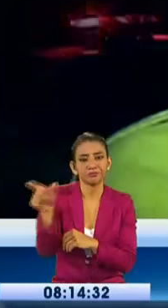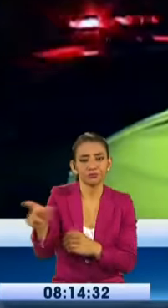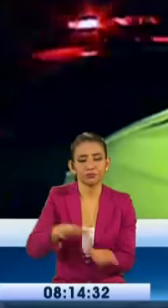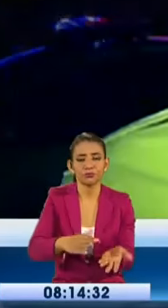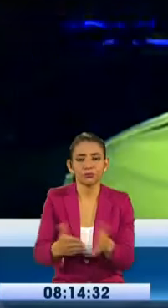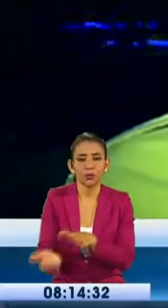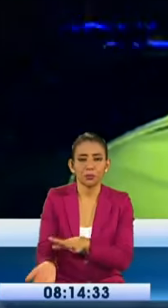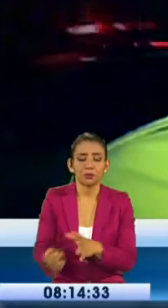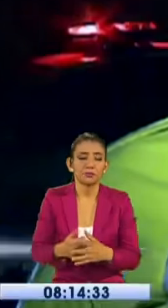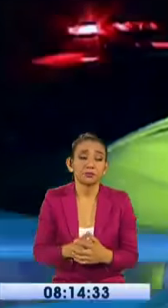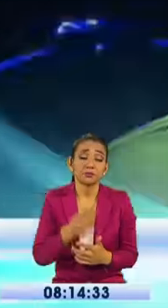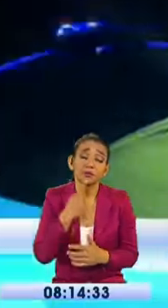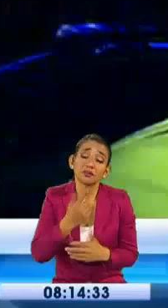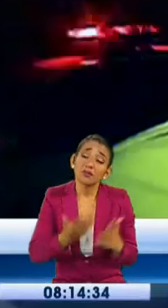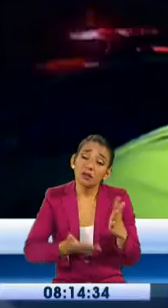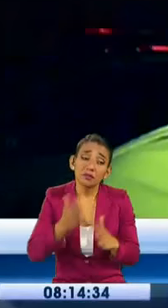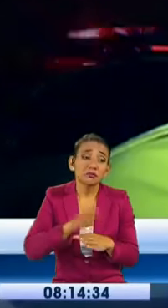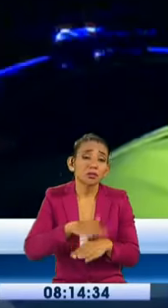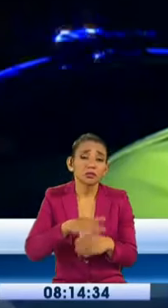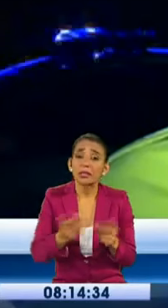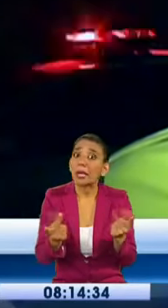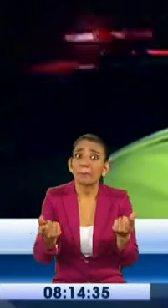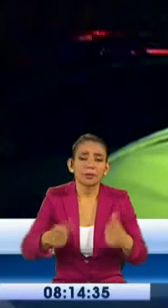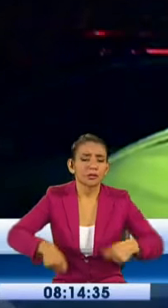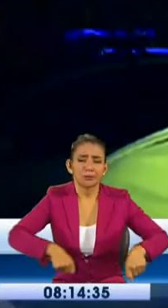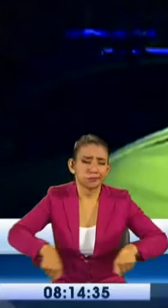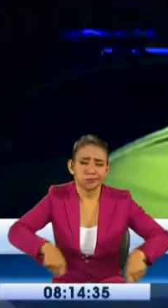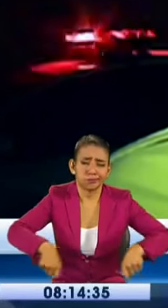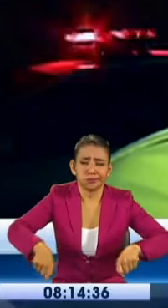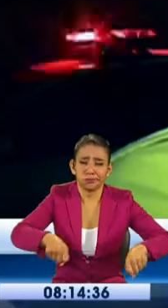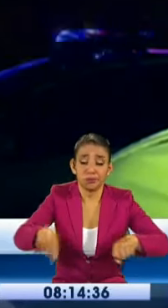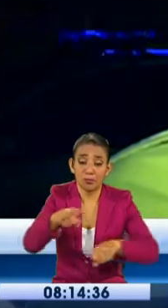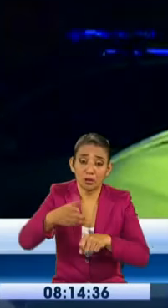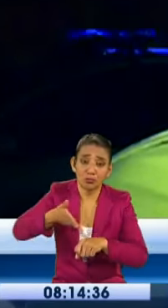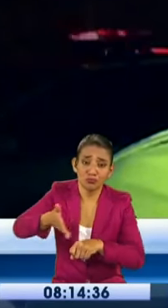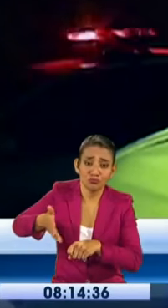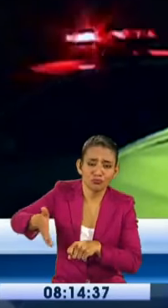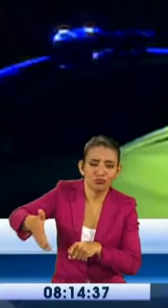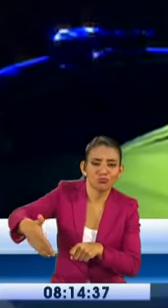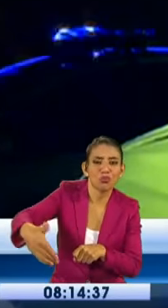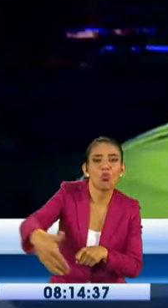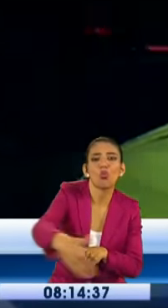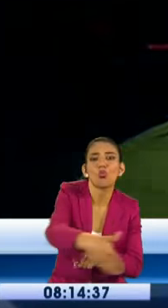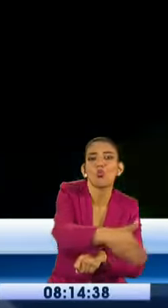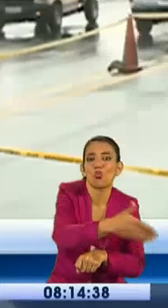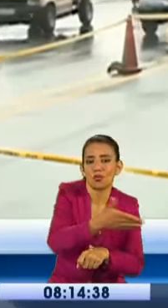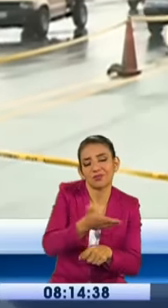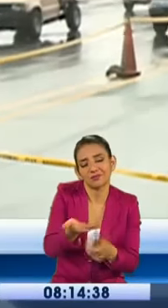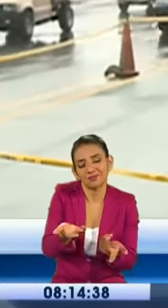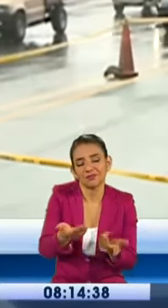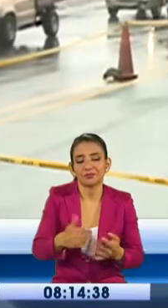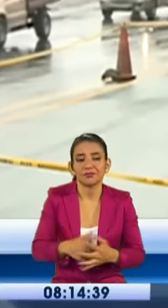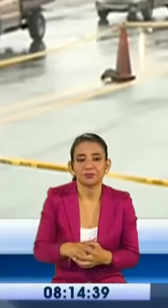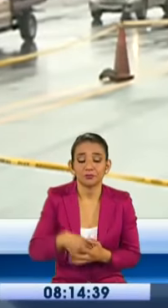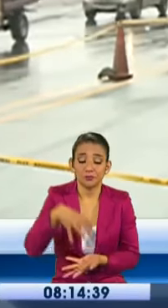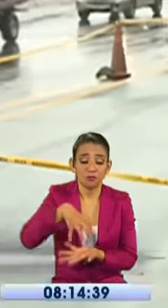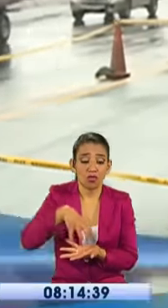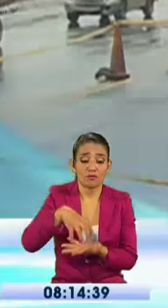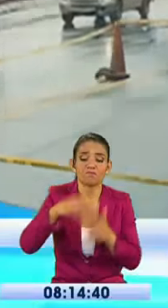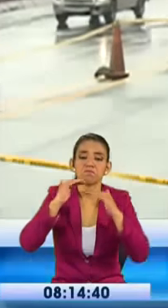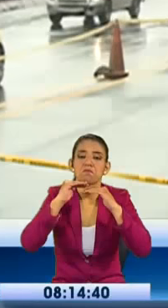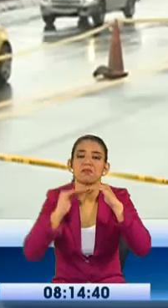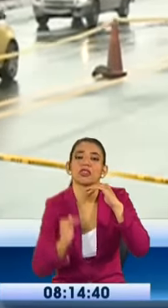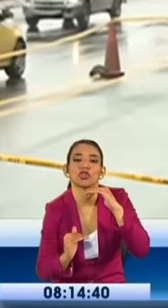puede presumir que es un poco de exceso de velocidad, ya que en el sector contamos con una bajada. Las provincias donde menor número